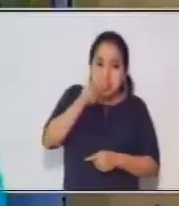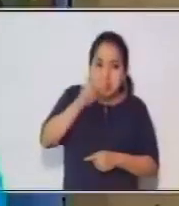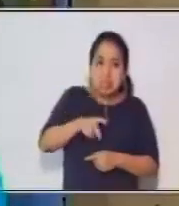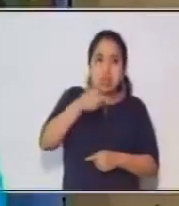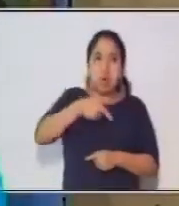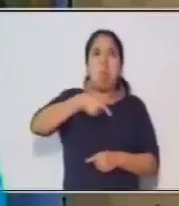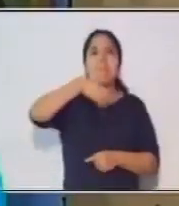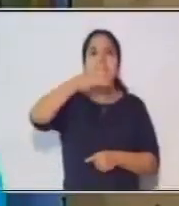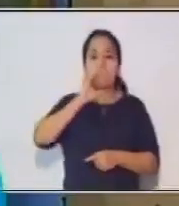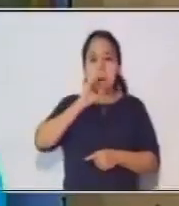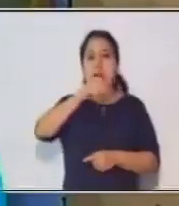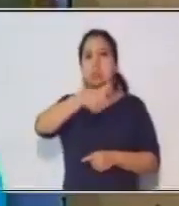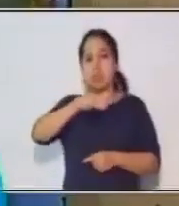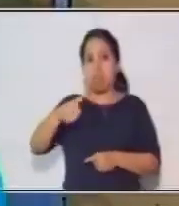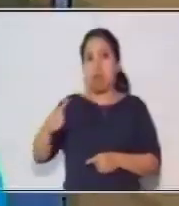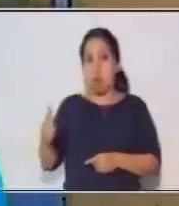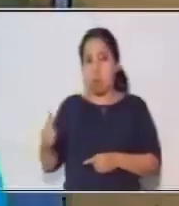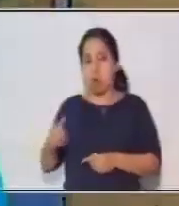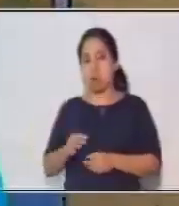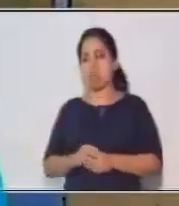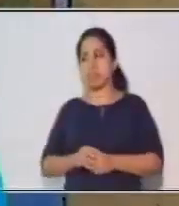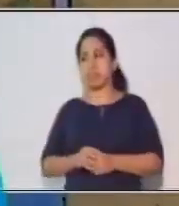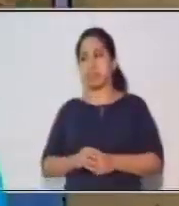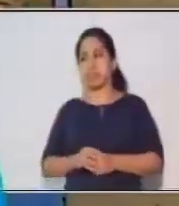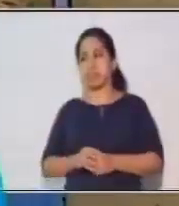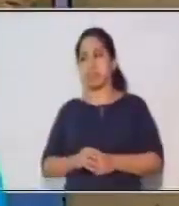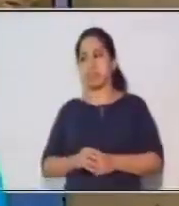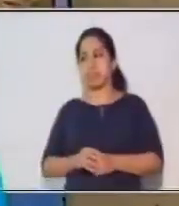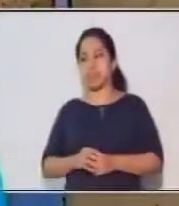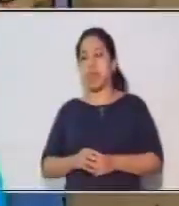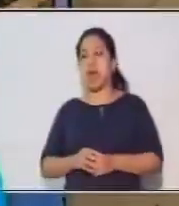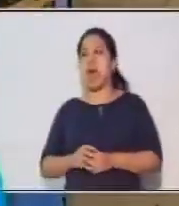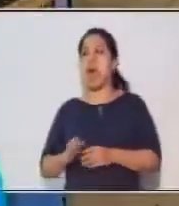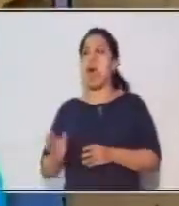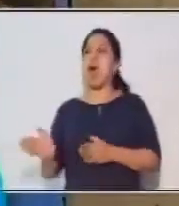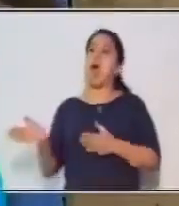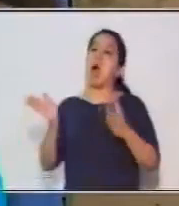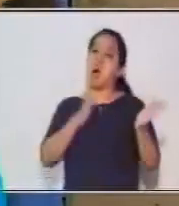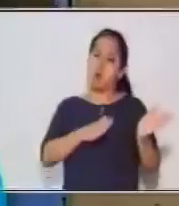un vaso de agua. Y la forma